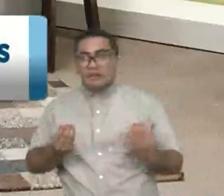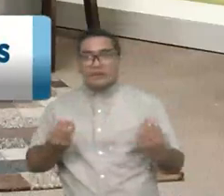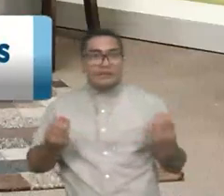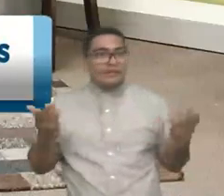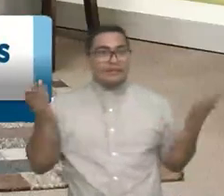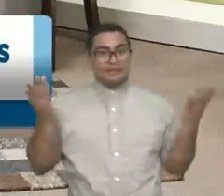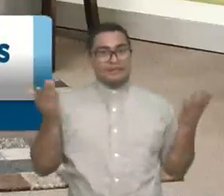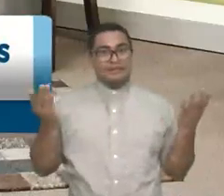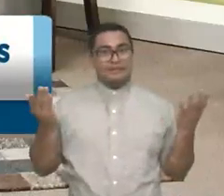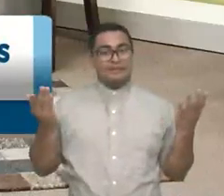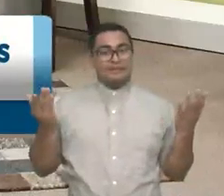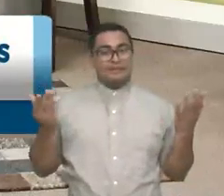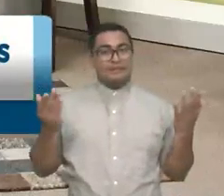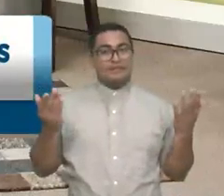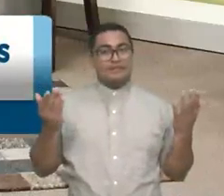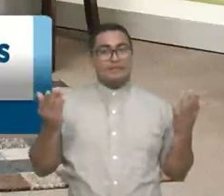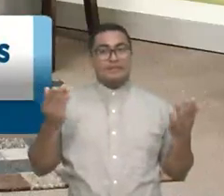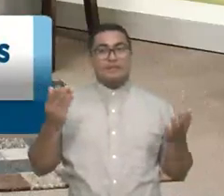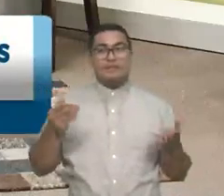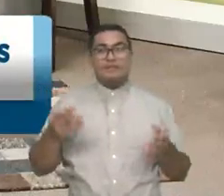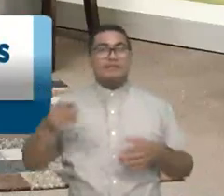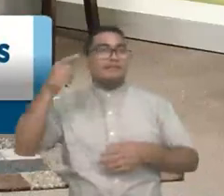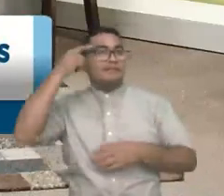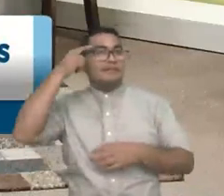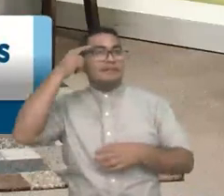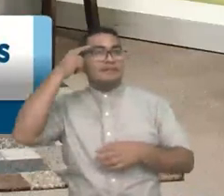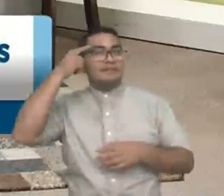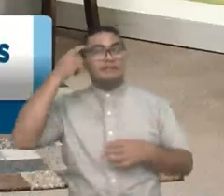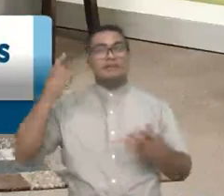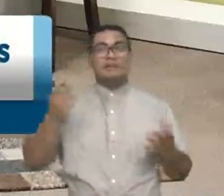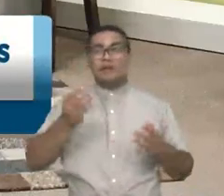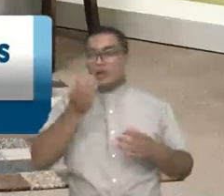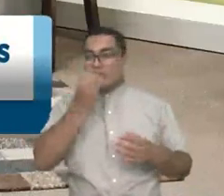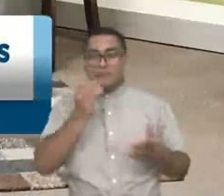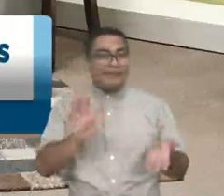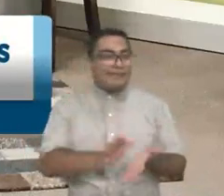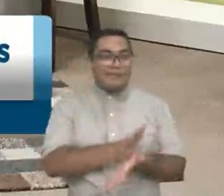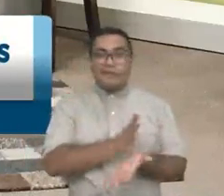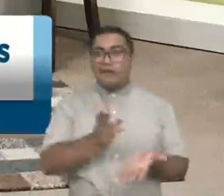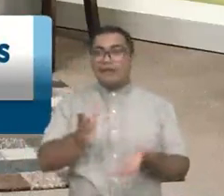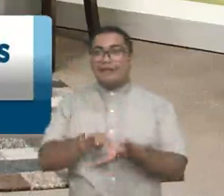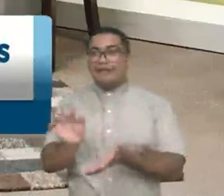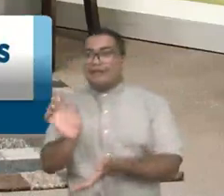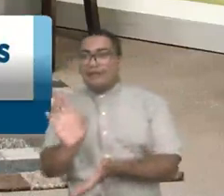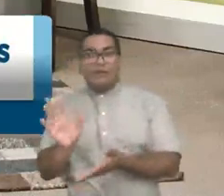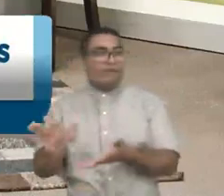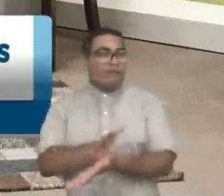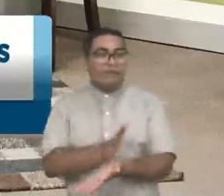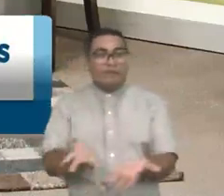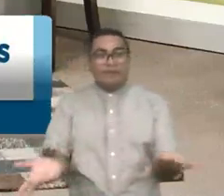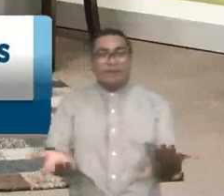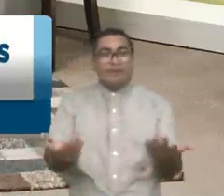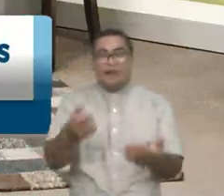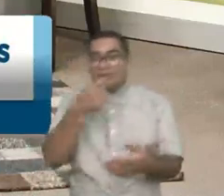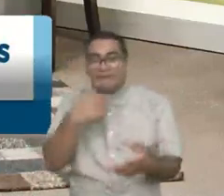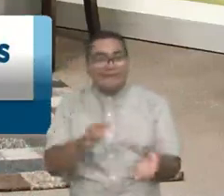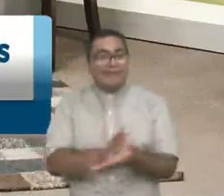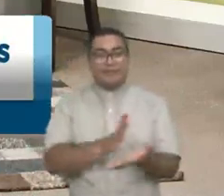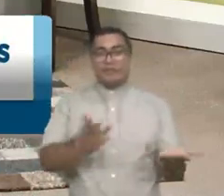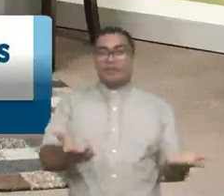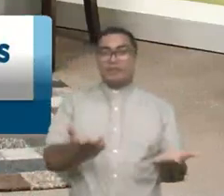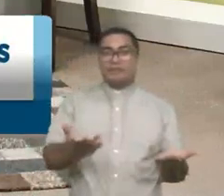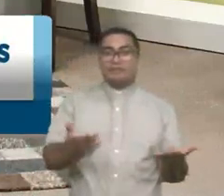y comenzaron a ellos a hacer un juicio, a racionalizar de una manera negativa, frijoles, correcto.